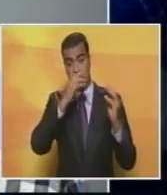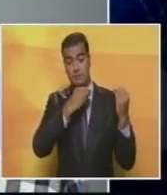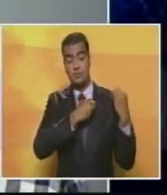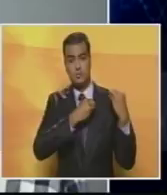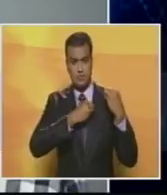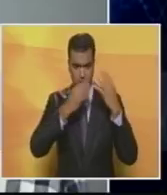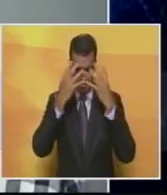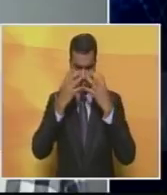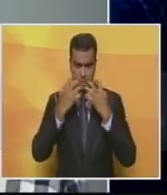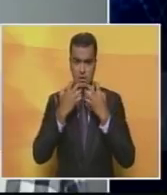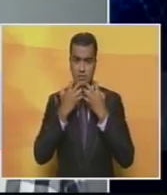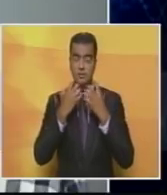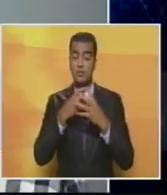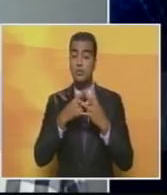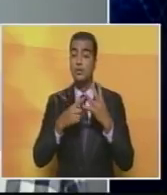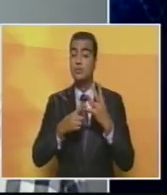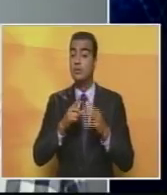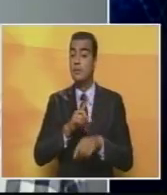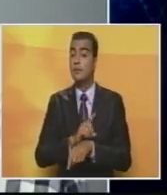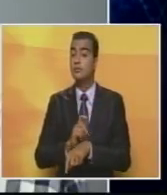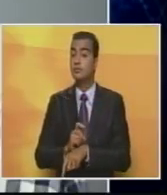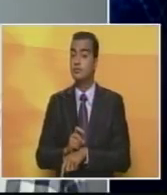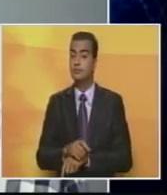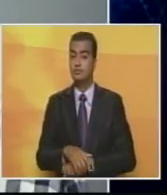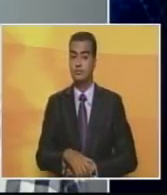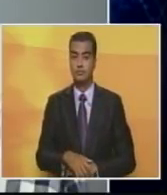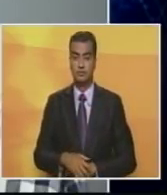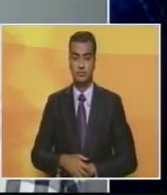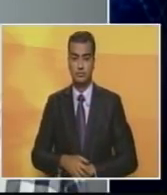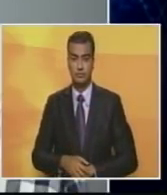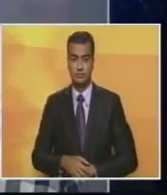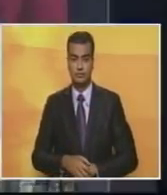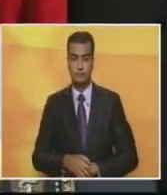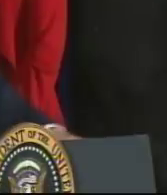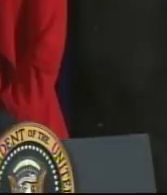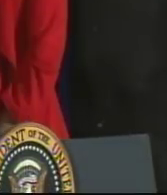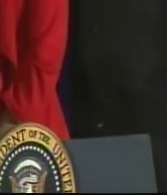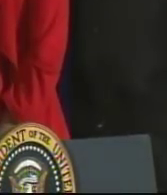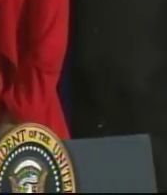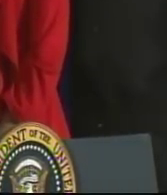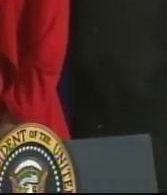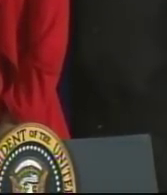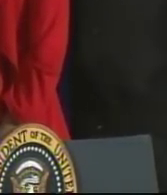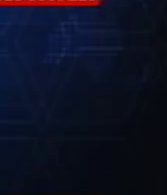ataque terrorista. Los detalles en minutos, ya regresamos, no se aparten.